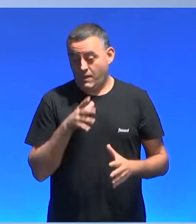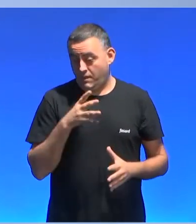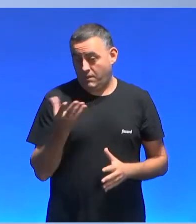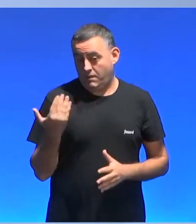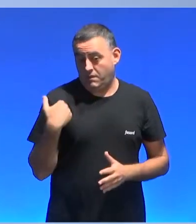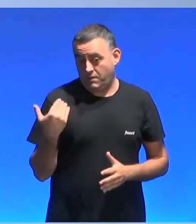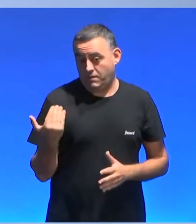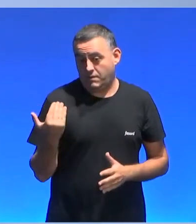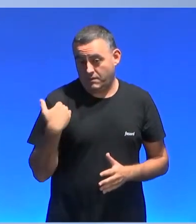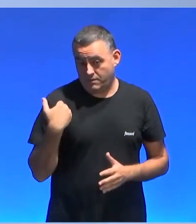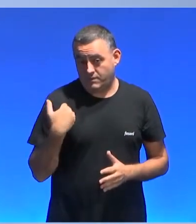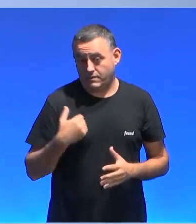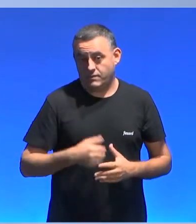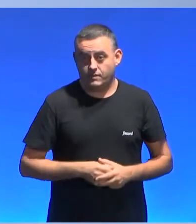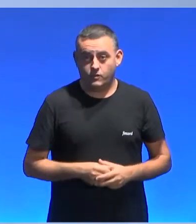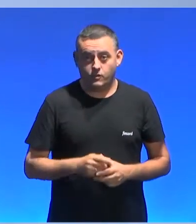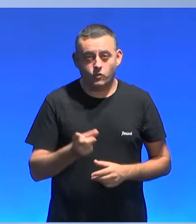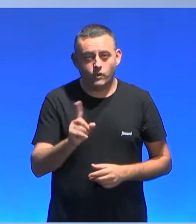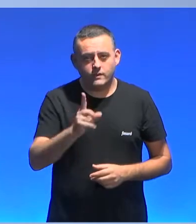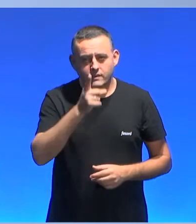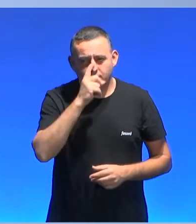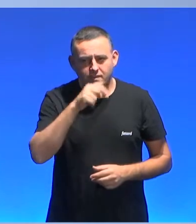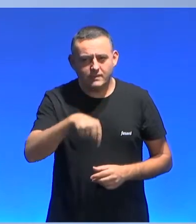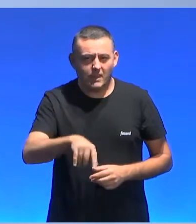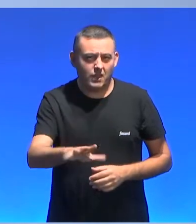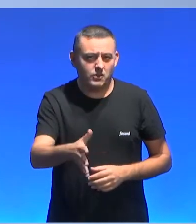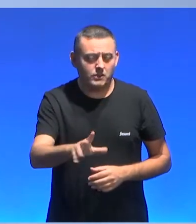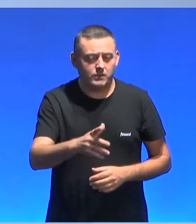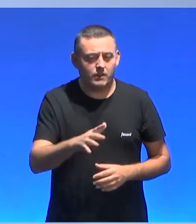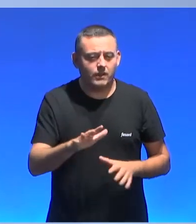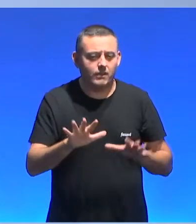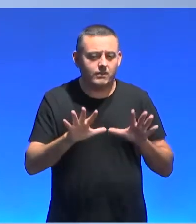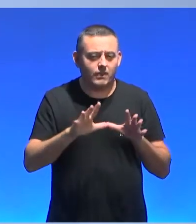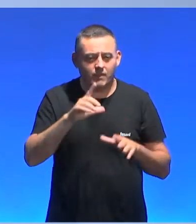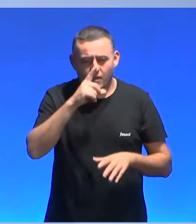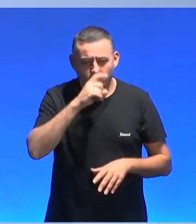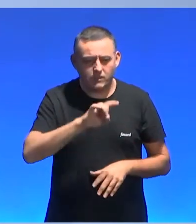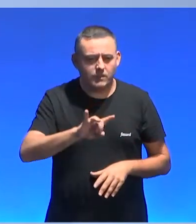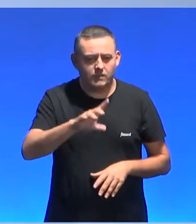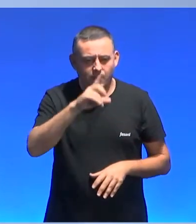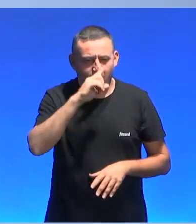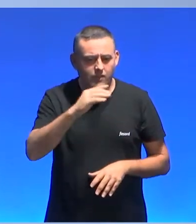últimos no digo de estos años, de hace 10 o 15 años, investigaciones